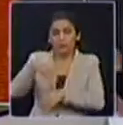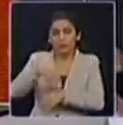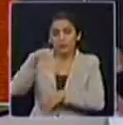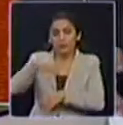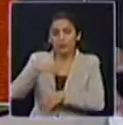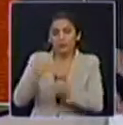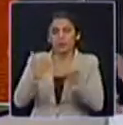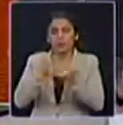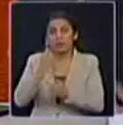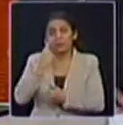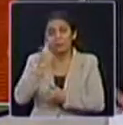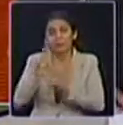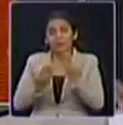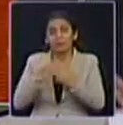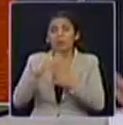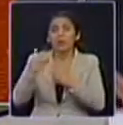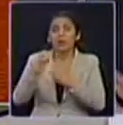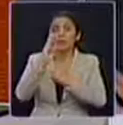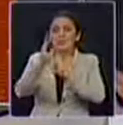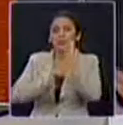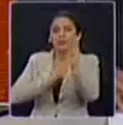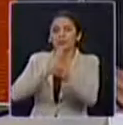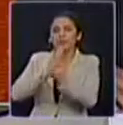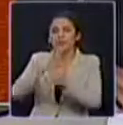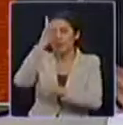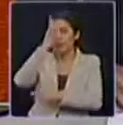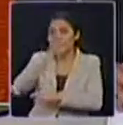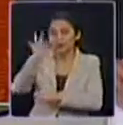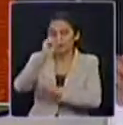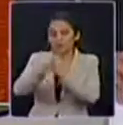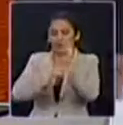otorga cupos al Mundial de Francia 2018.